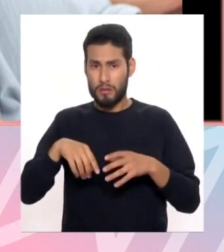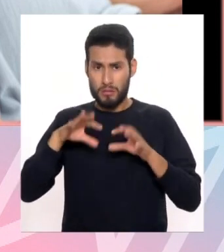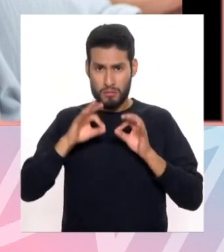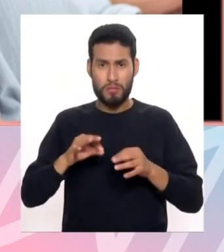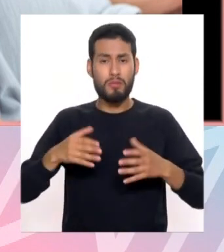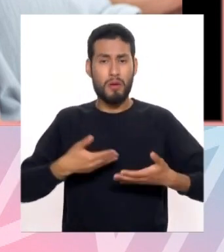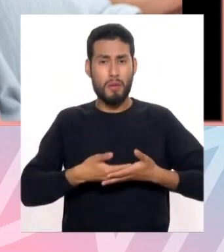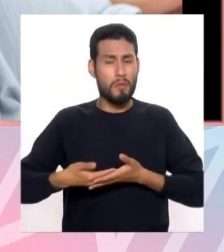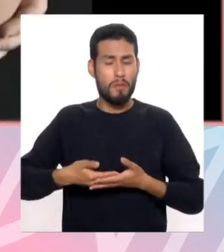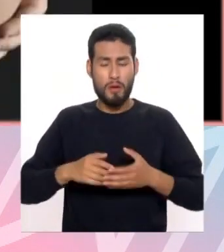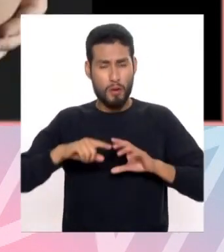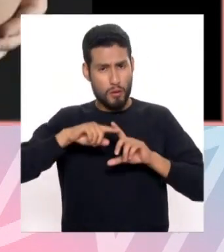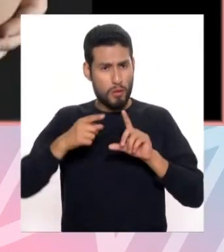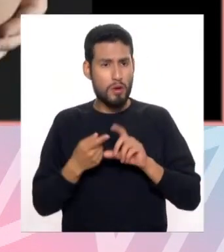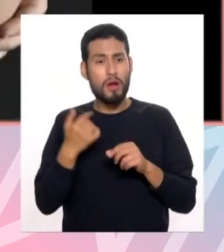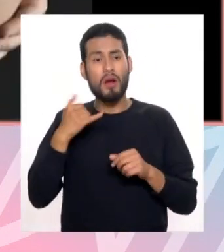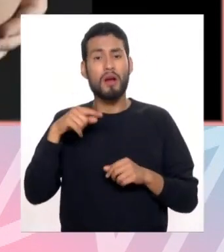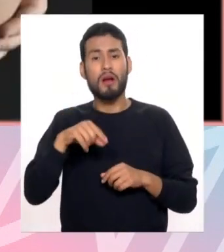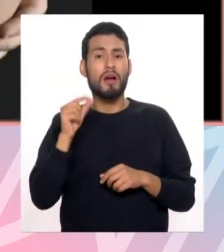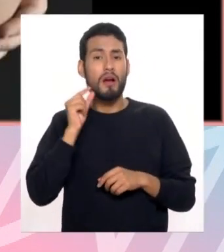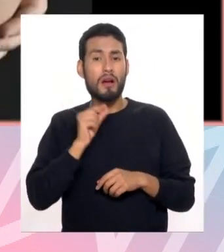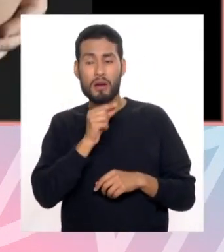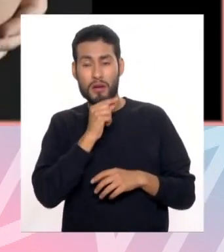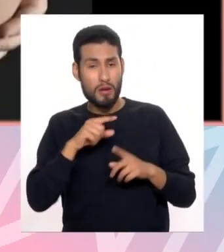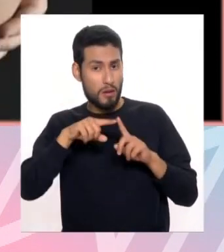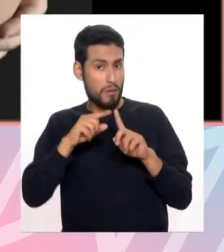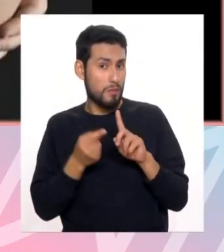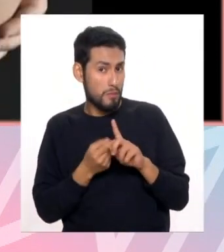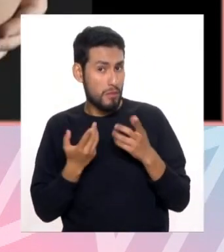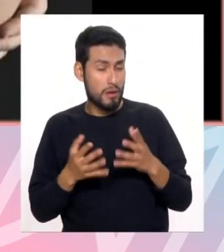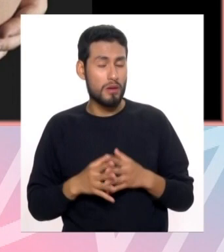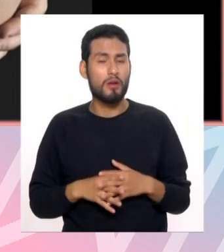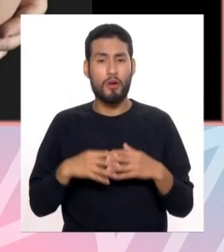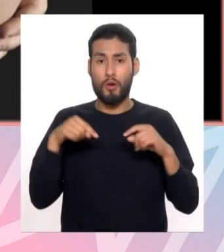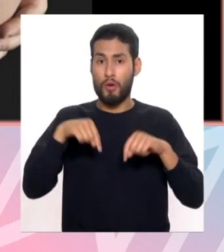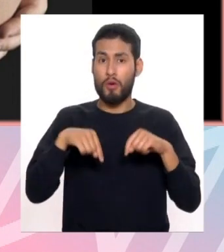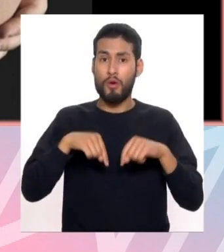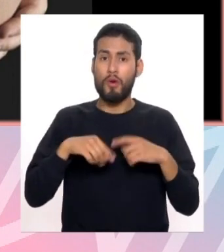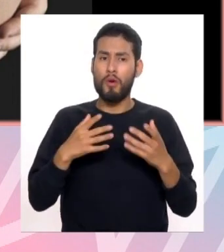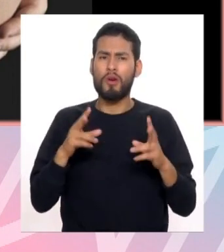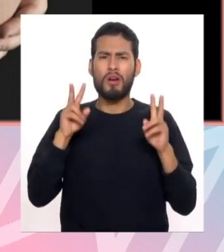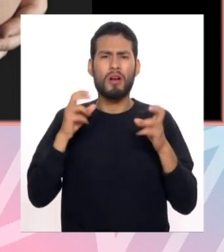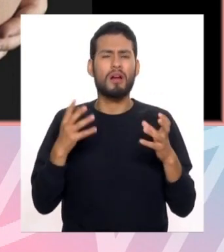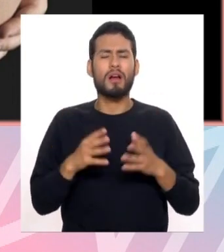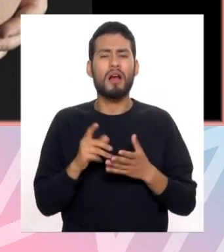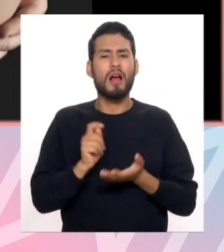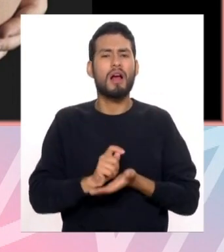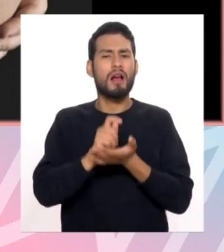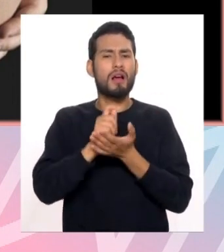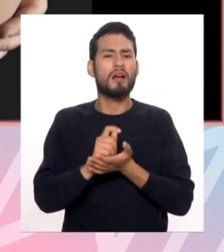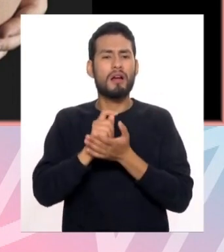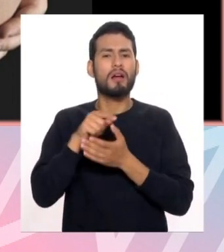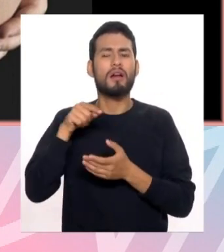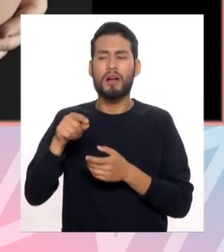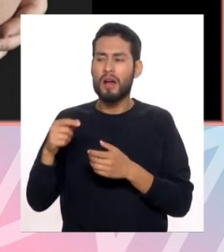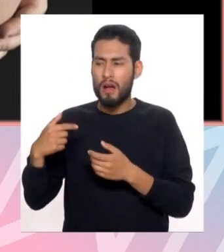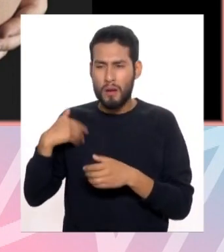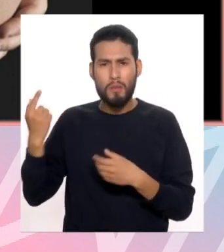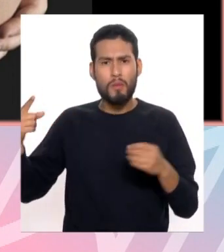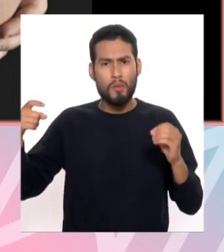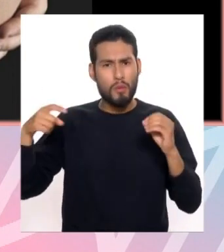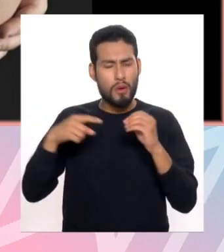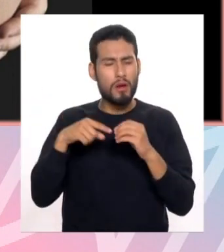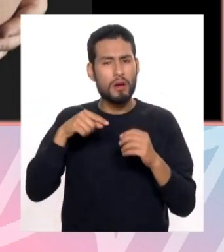misma, embarazos gemelares. Hoy por hoy, que está muy en boga lo que es la terapia de fertilización asistida y que los